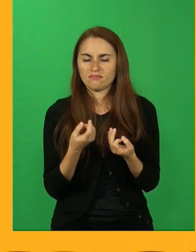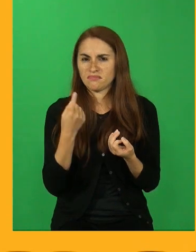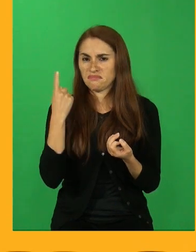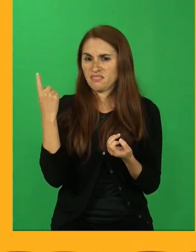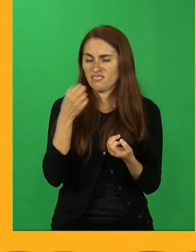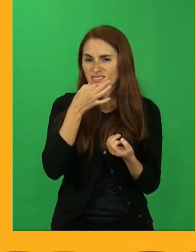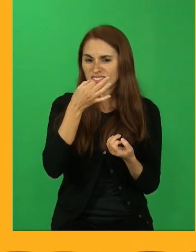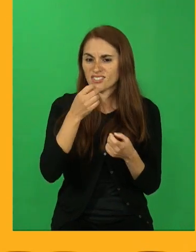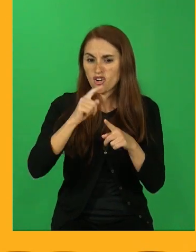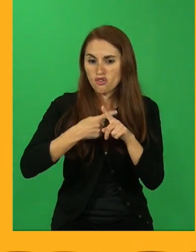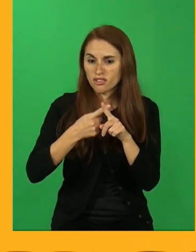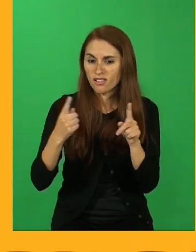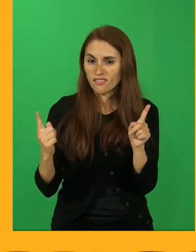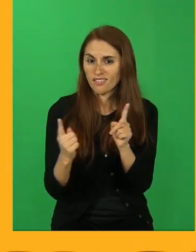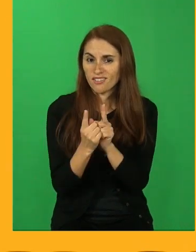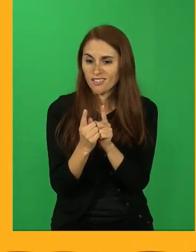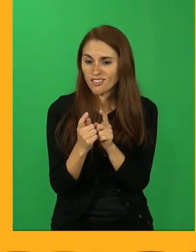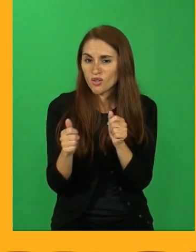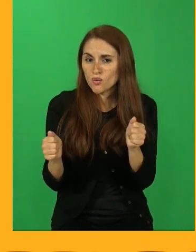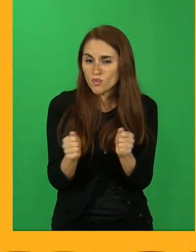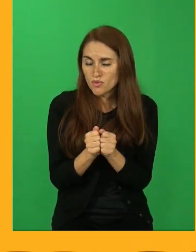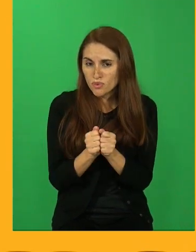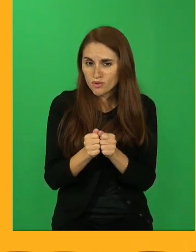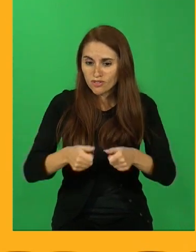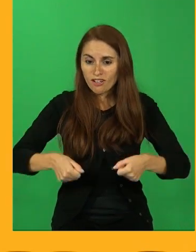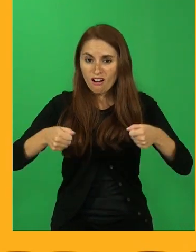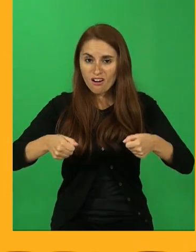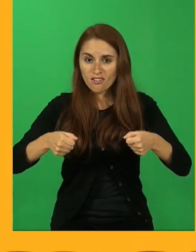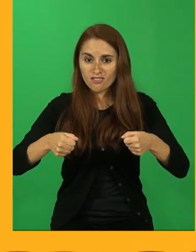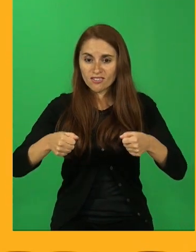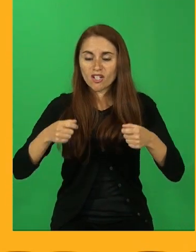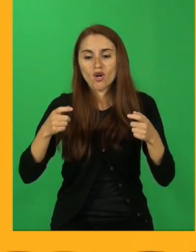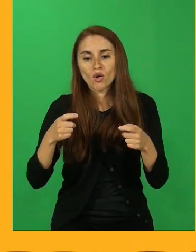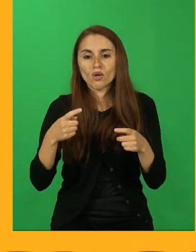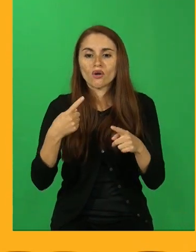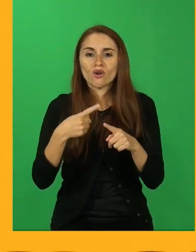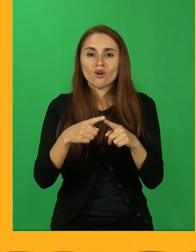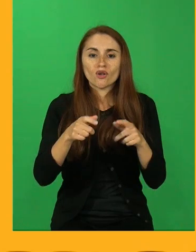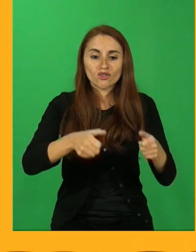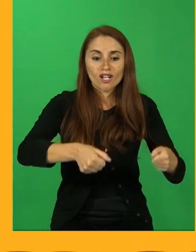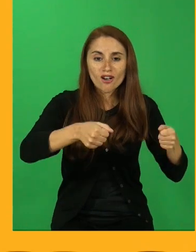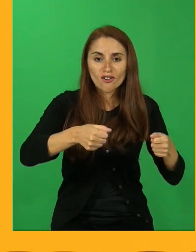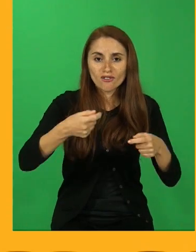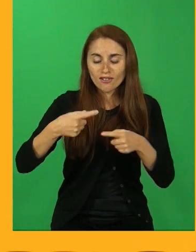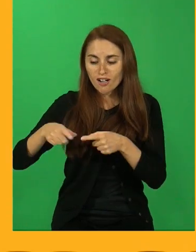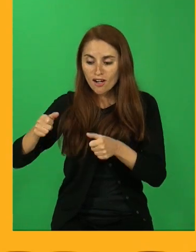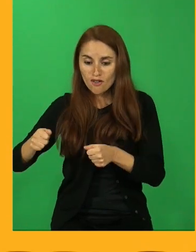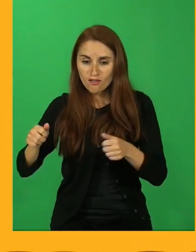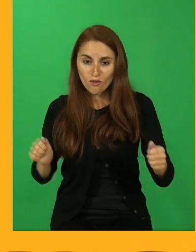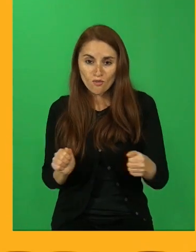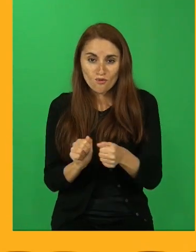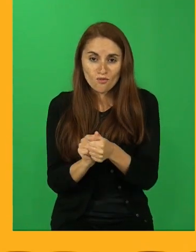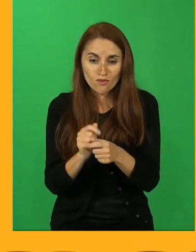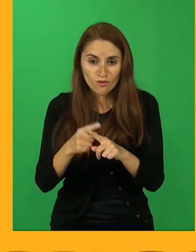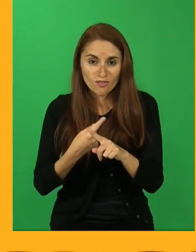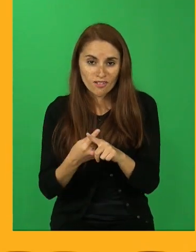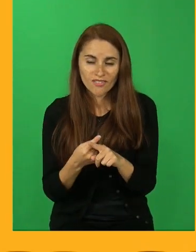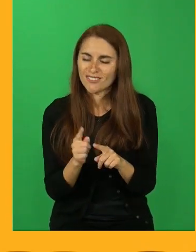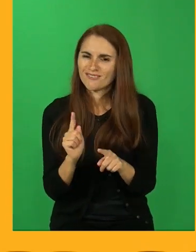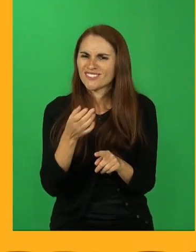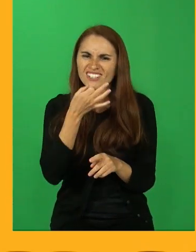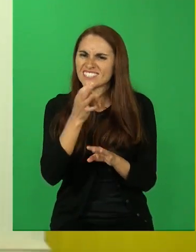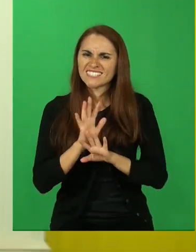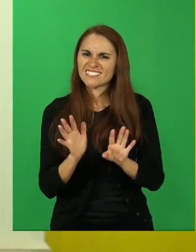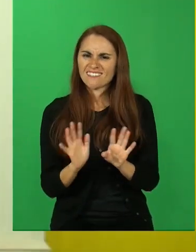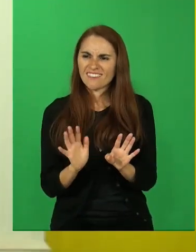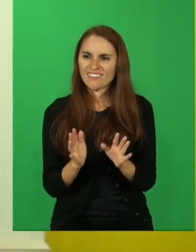juntar el feriante con los cajones de tomates nuevamente, cuándo se vuelve a juntar un cajón de tomate con otro cajón de tomate. No hace referencia a eso,